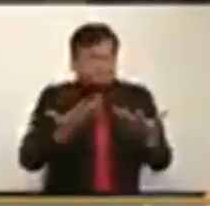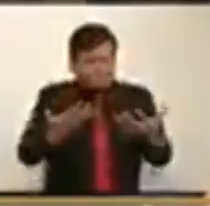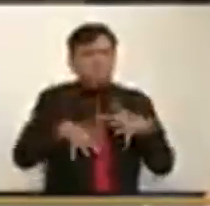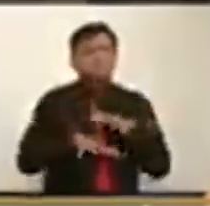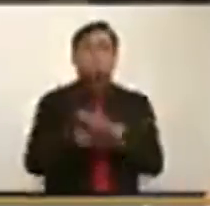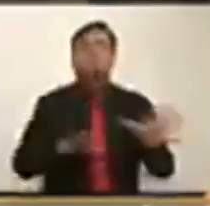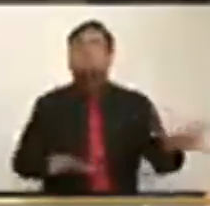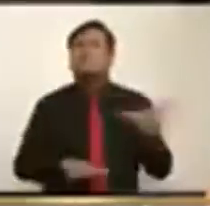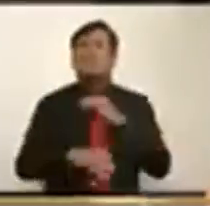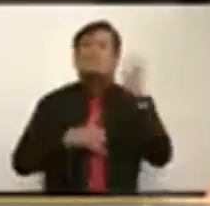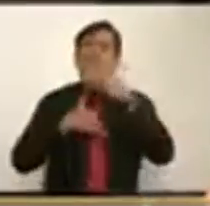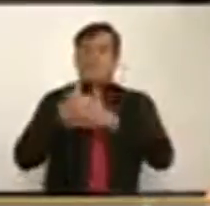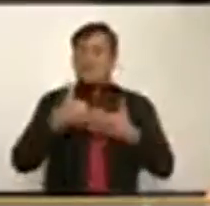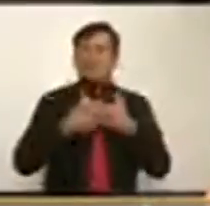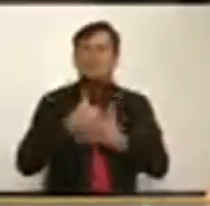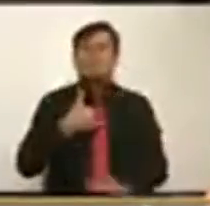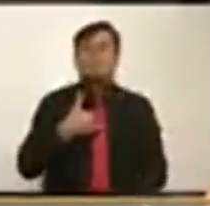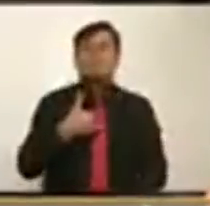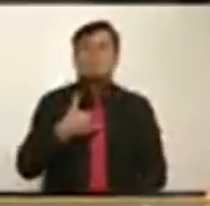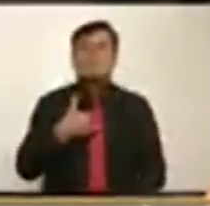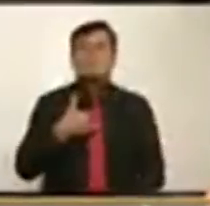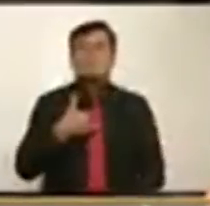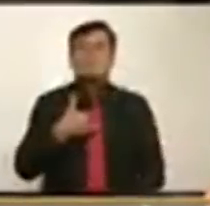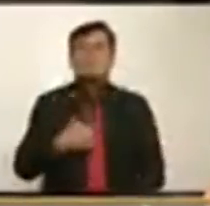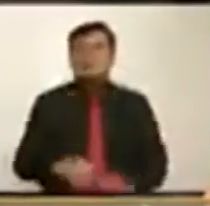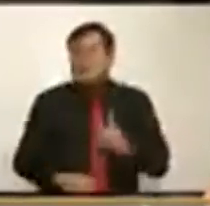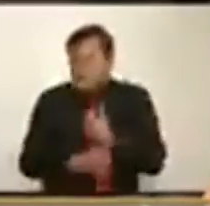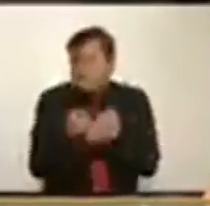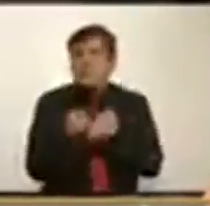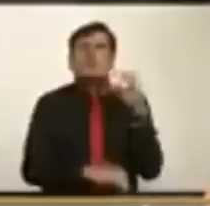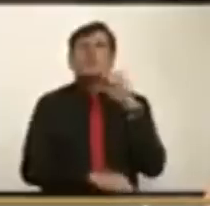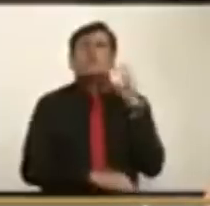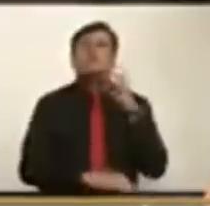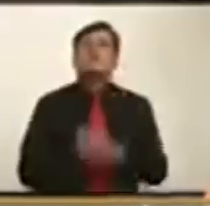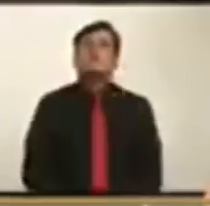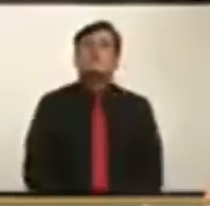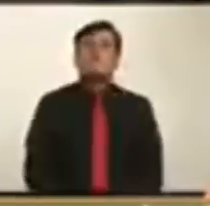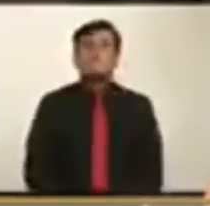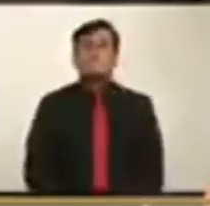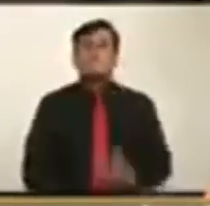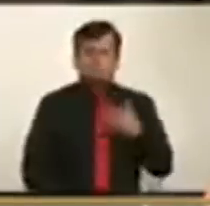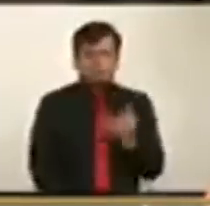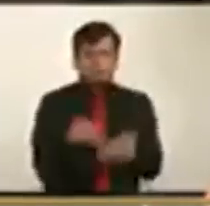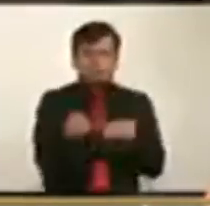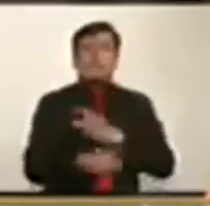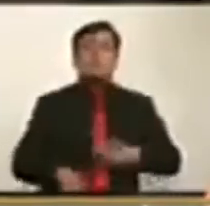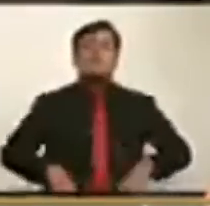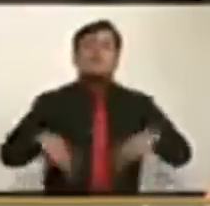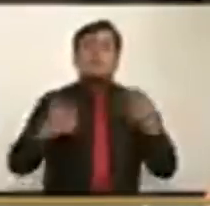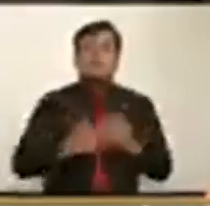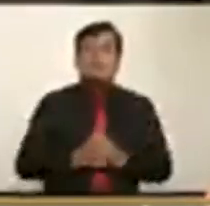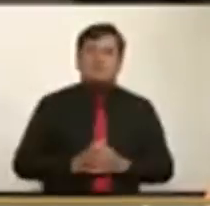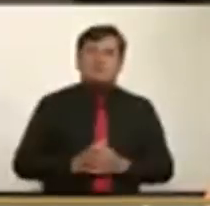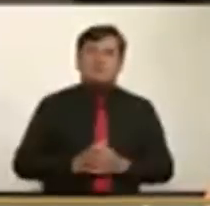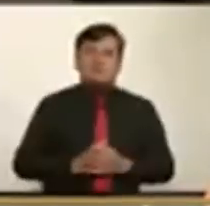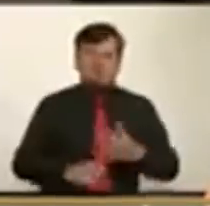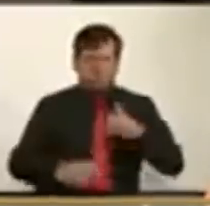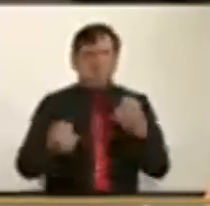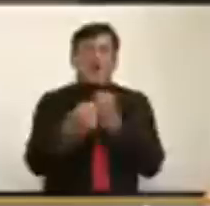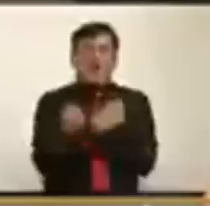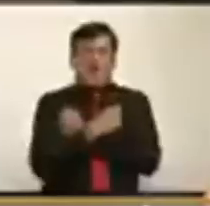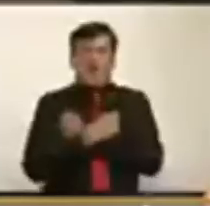los colombianos. ¿Saben por qué? Porque amo a Colombia, porque amo la vida, porque amo al